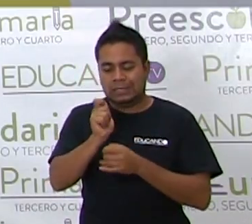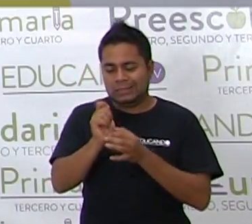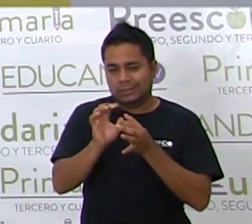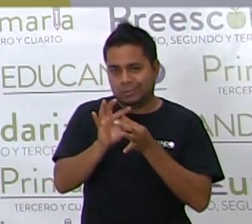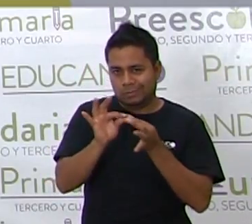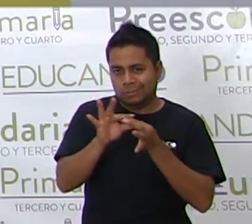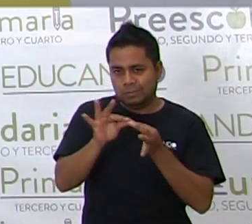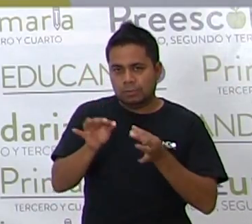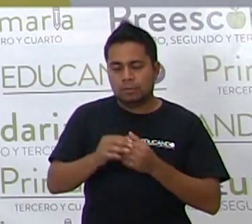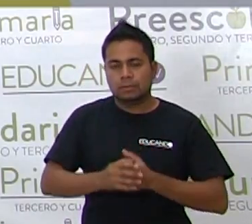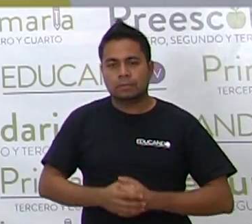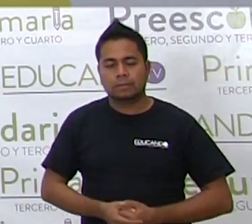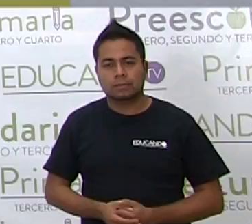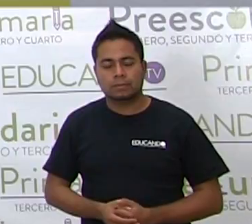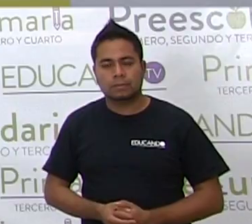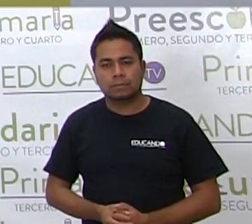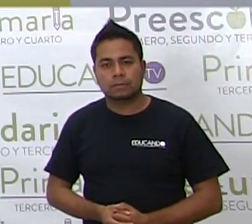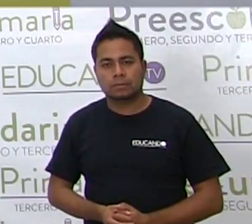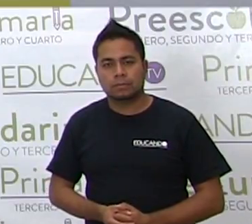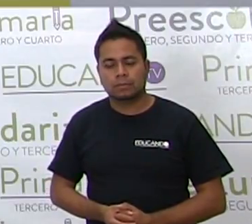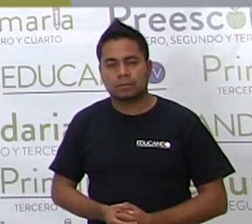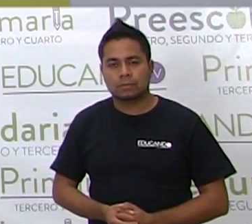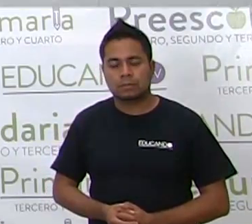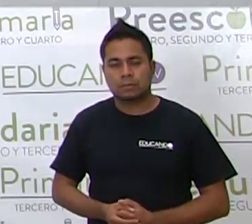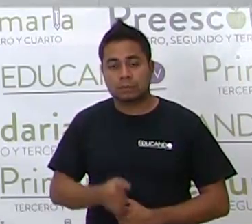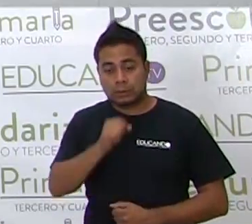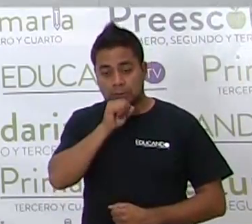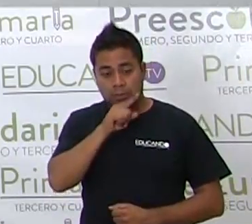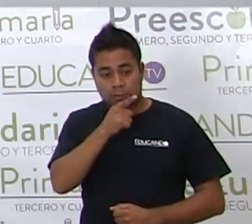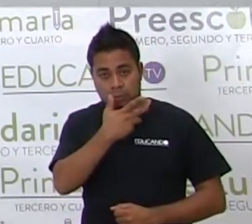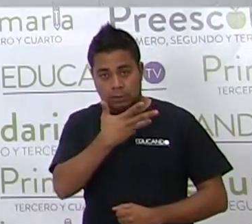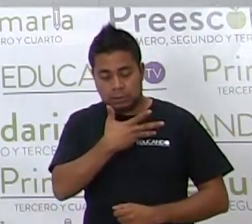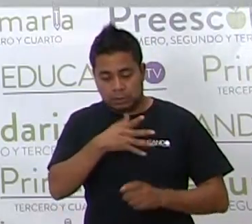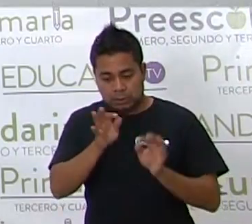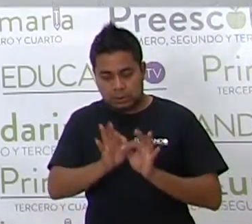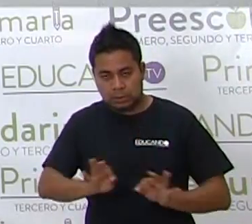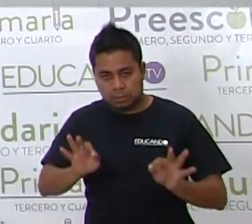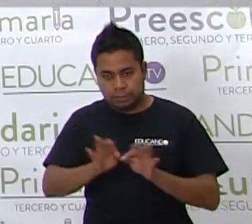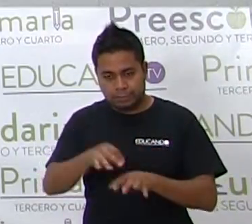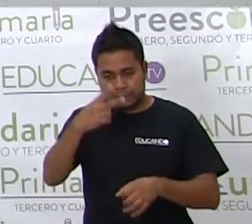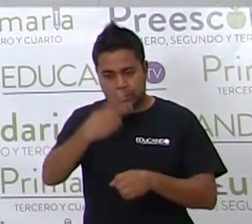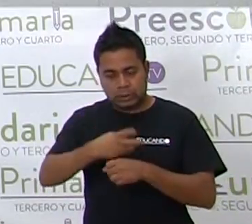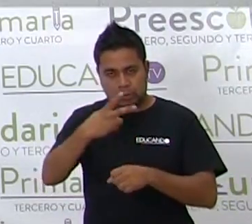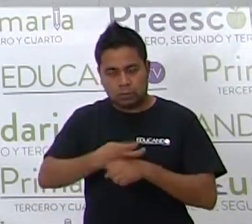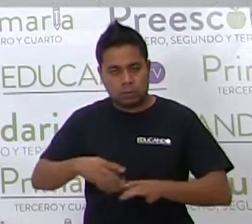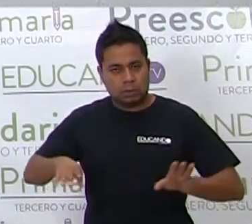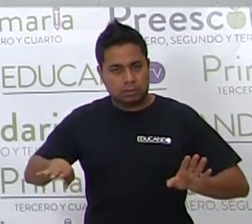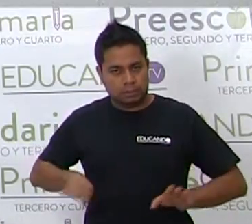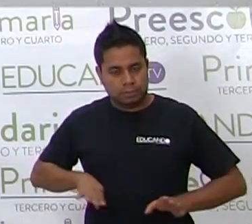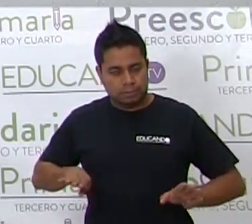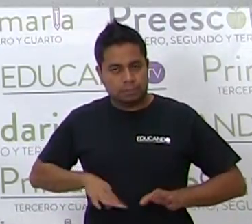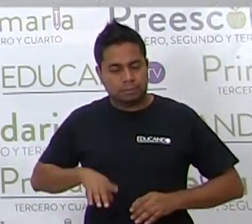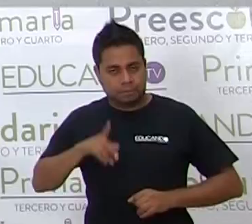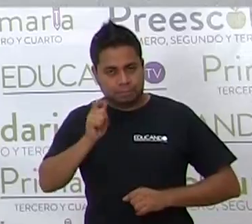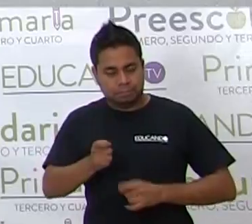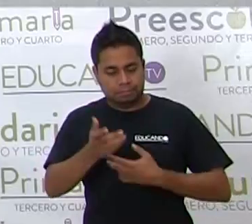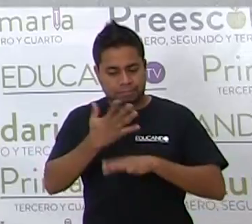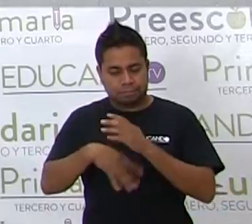Ahora bien, es importante contar con la segunda característica, la cual nos